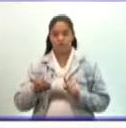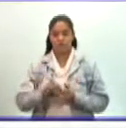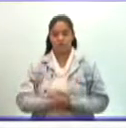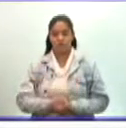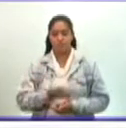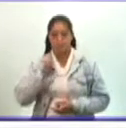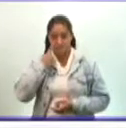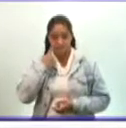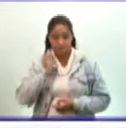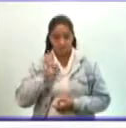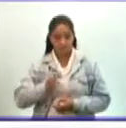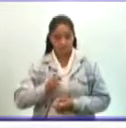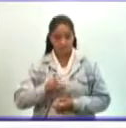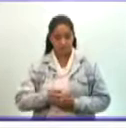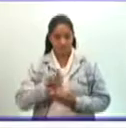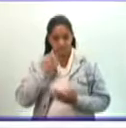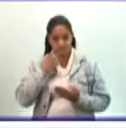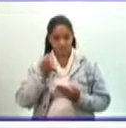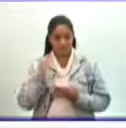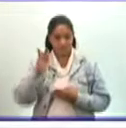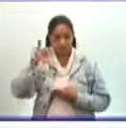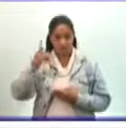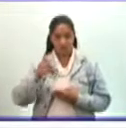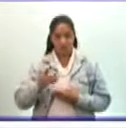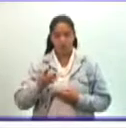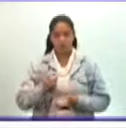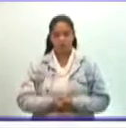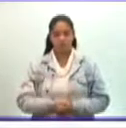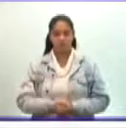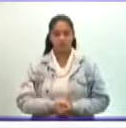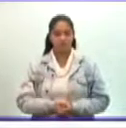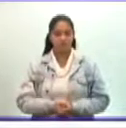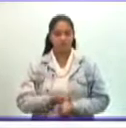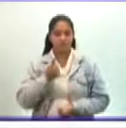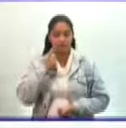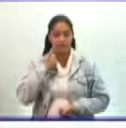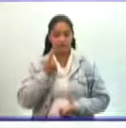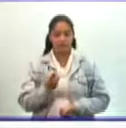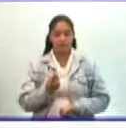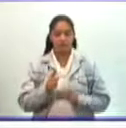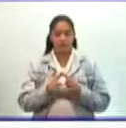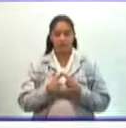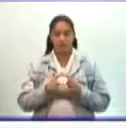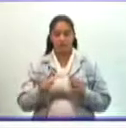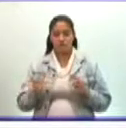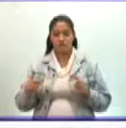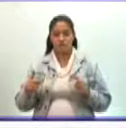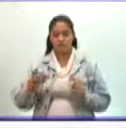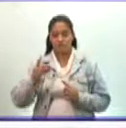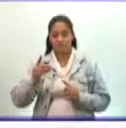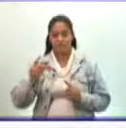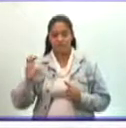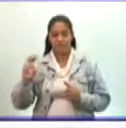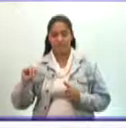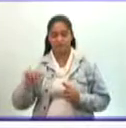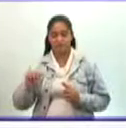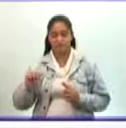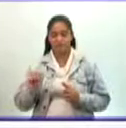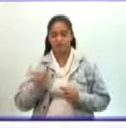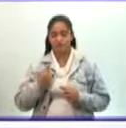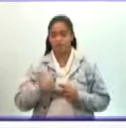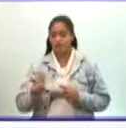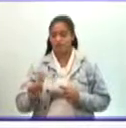observa bien en los datos, fíjate que hay un segmento expresado en centímetros y otro